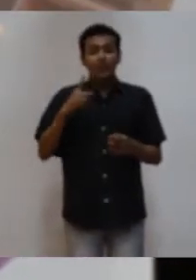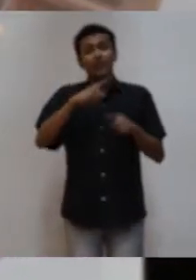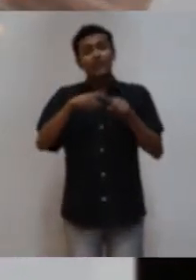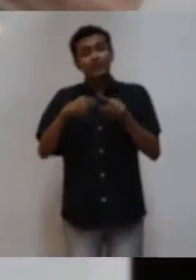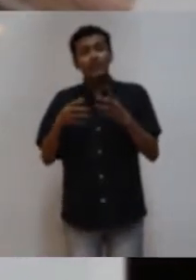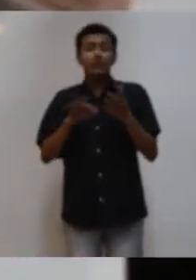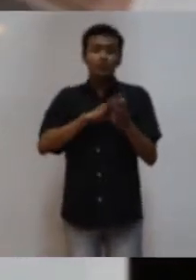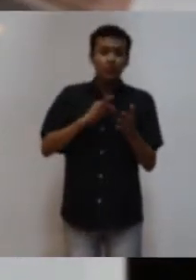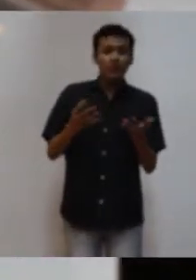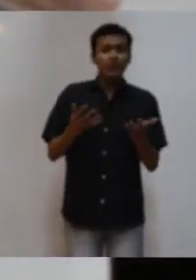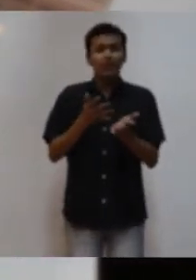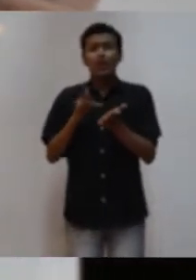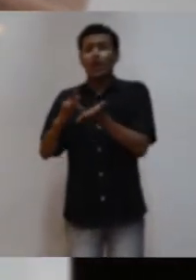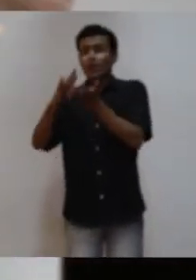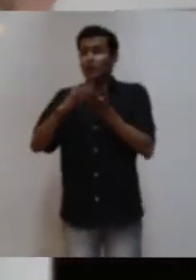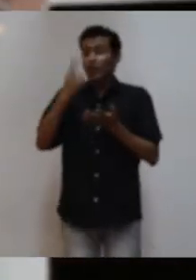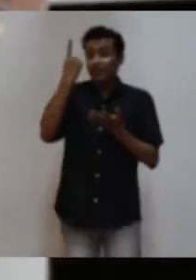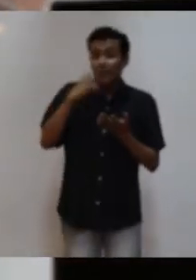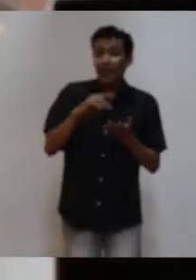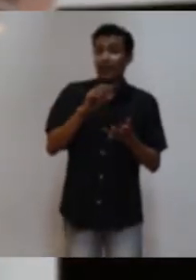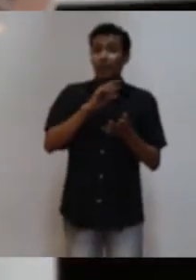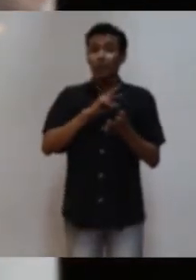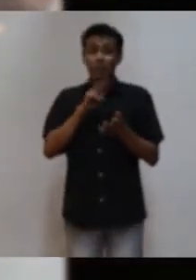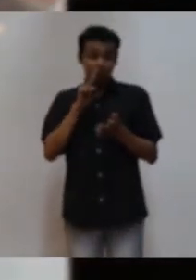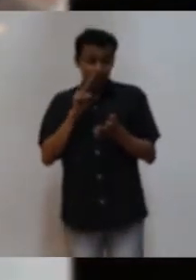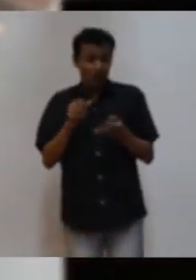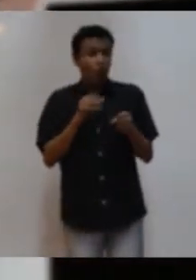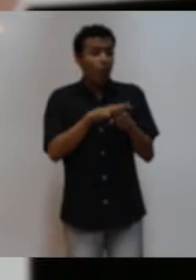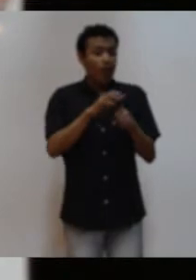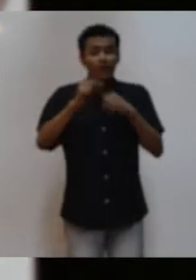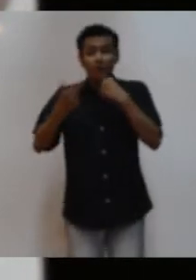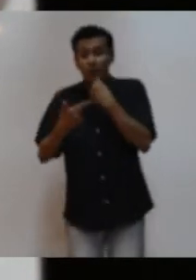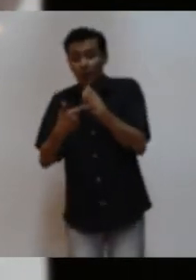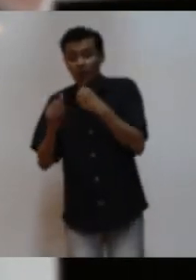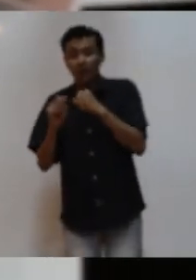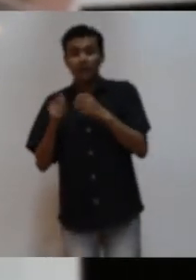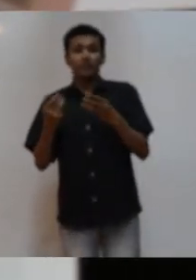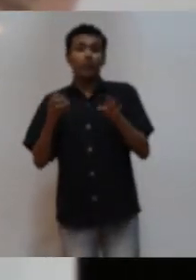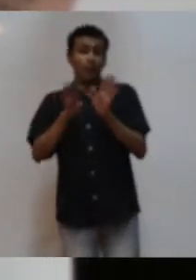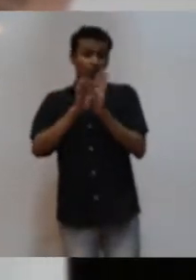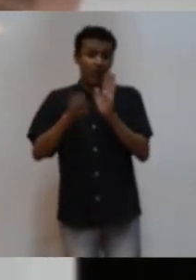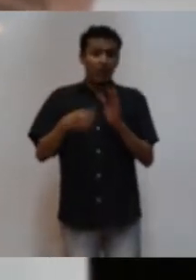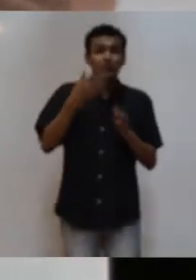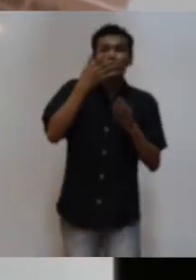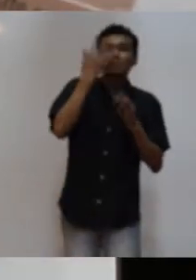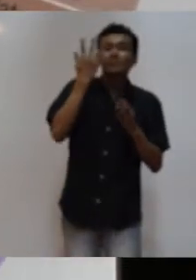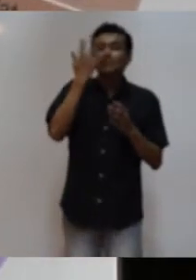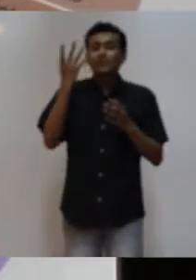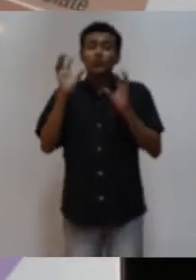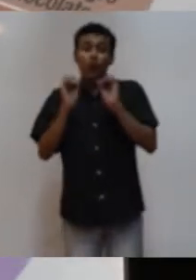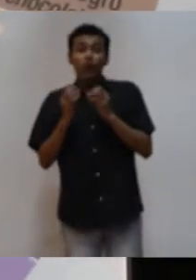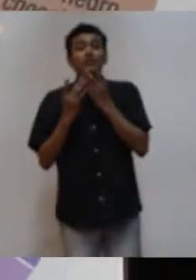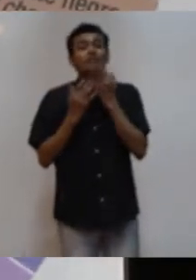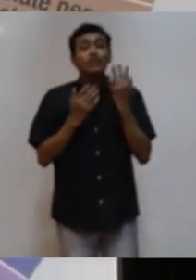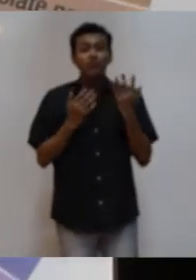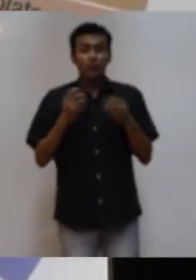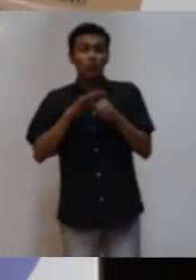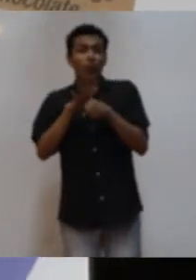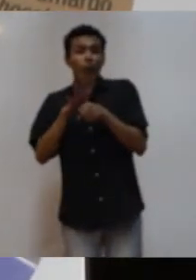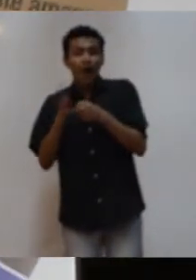ayudarnos a definir las características organolépticas del grano de café tales como su perfil aromático o de